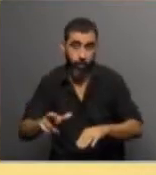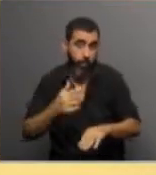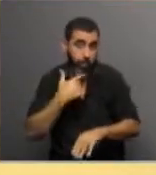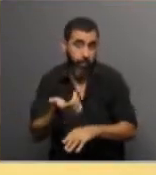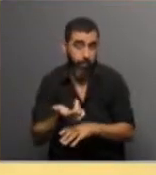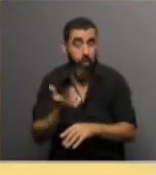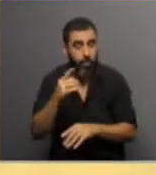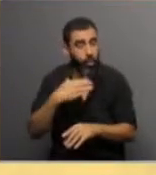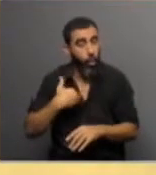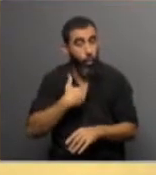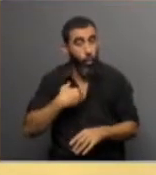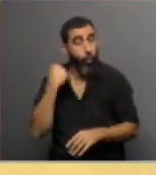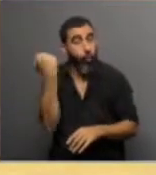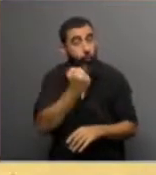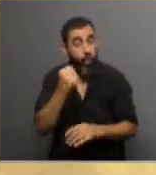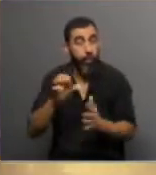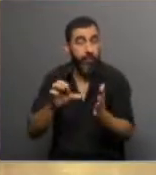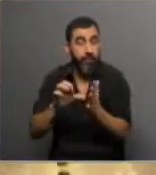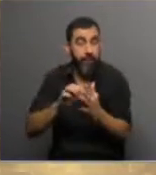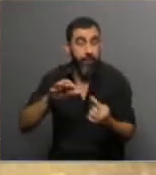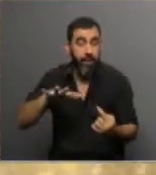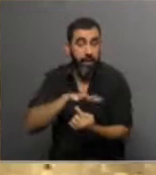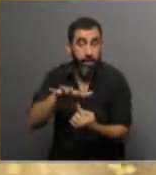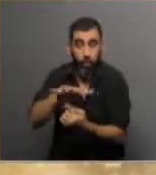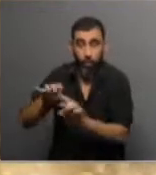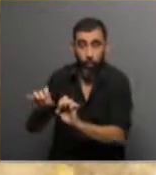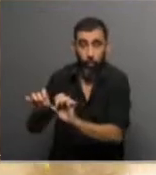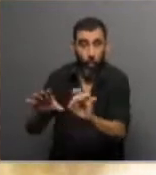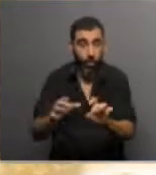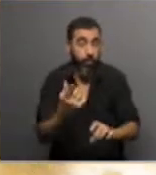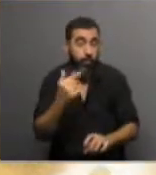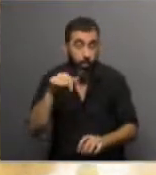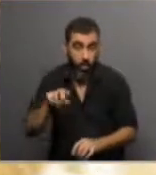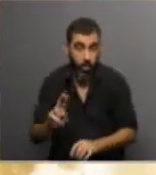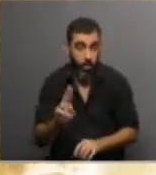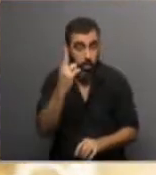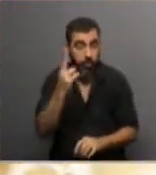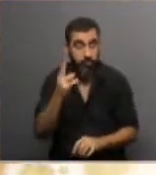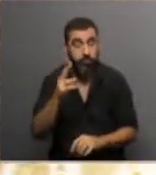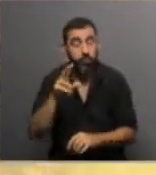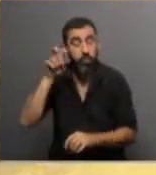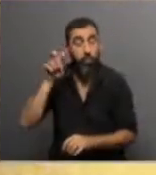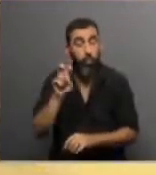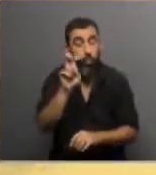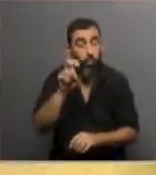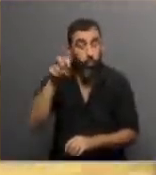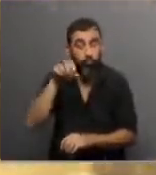roles importantísimos en los ecosistemas. Nosotros en Uruguay tenemos esencialmente los murciélagos